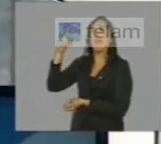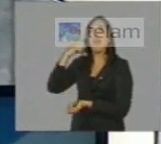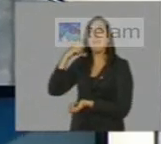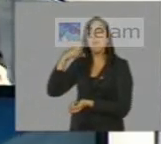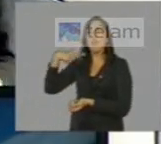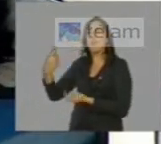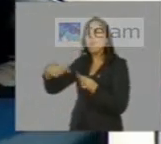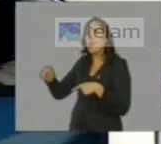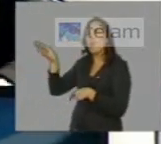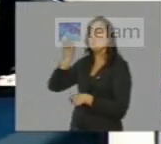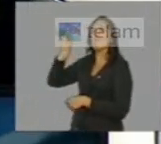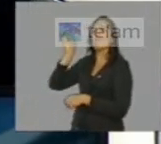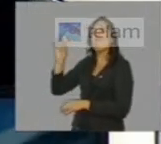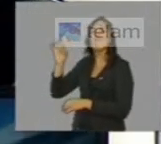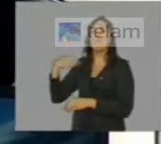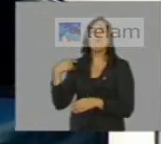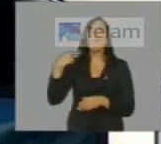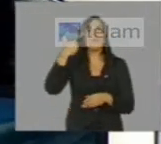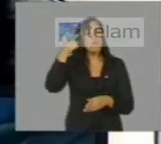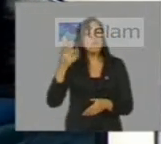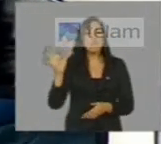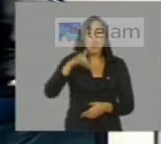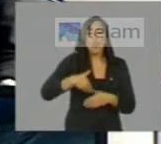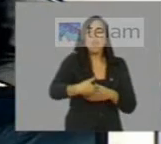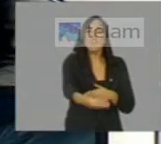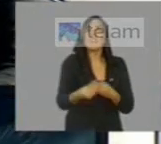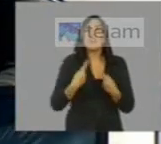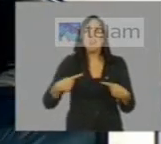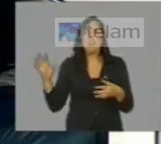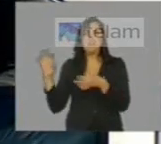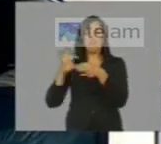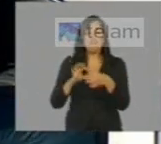aplicar a nuestra realidad cotidiana. Me preguntaba,